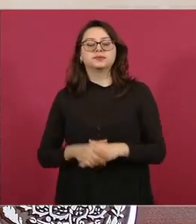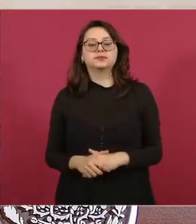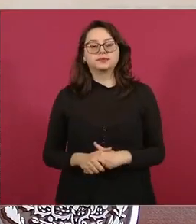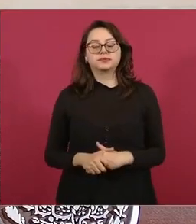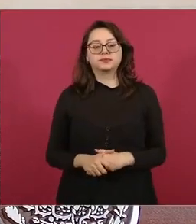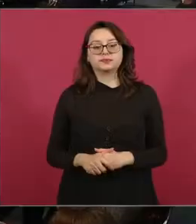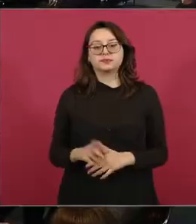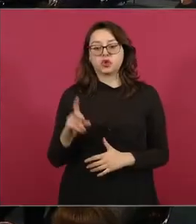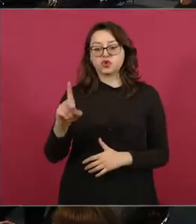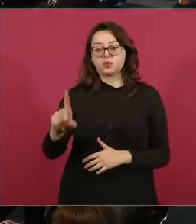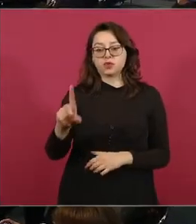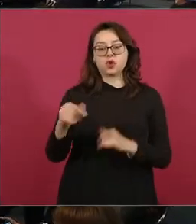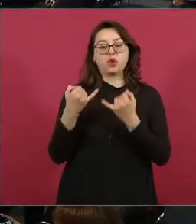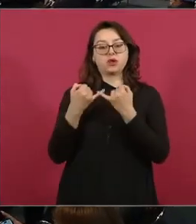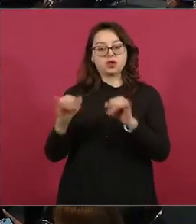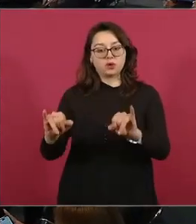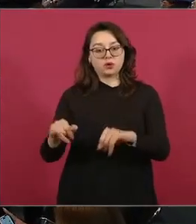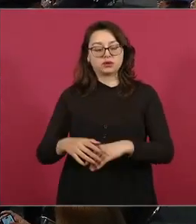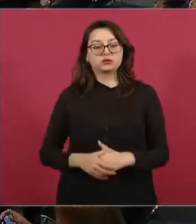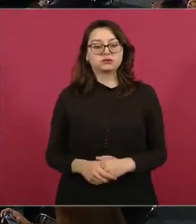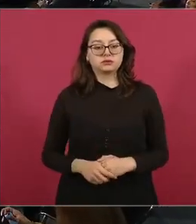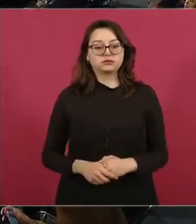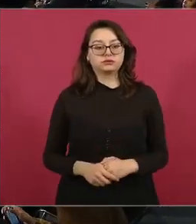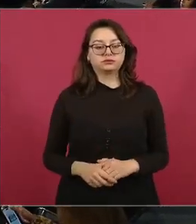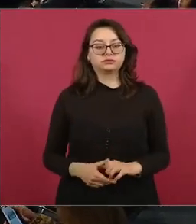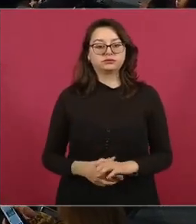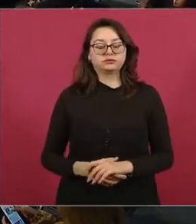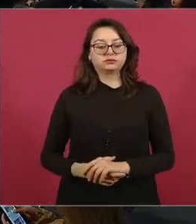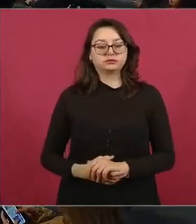Esto va a ser el domingo. Ya terminamos. ¿Van a